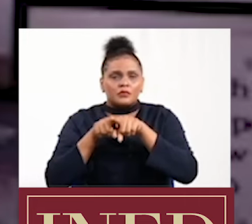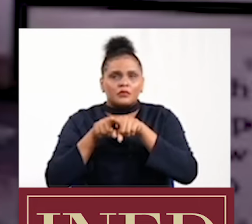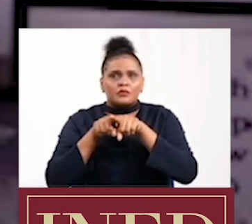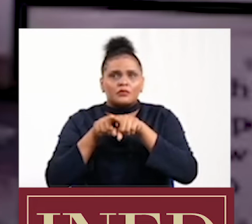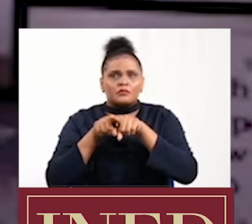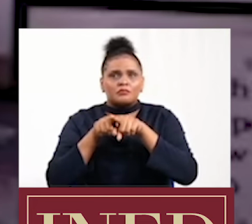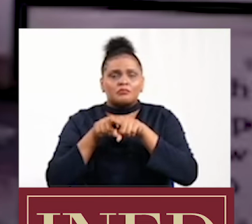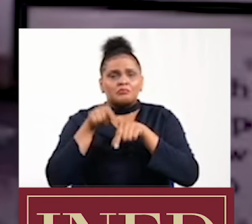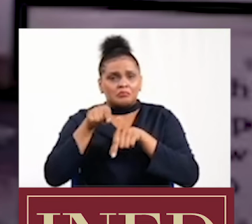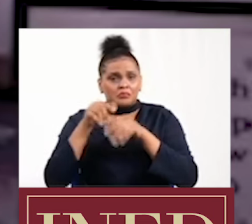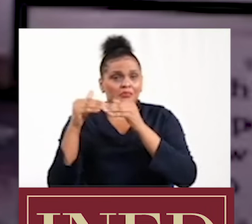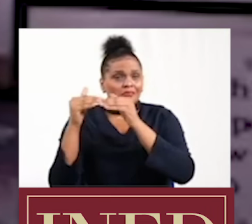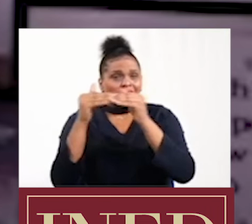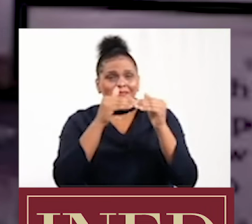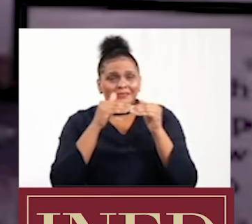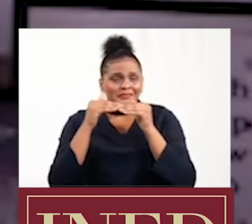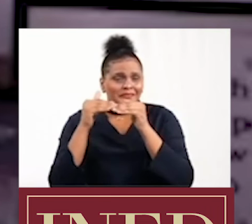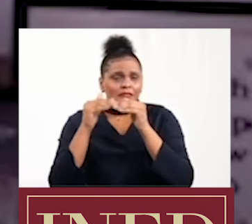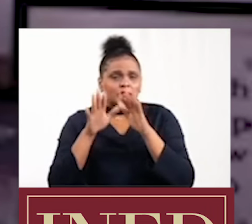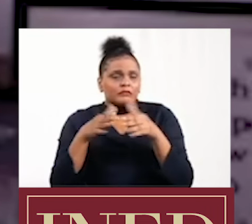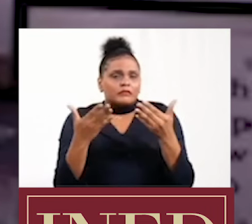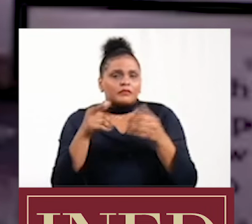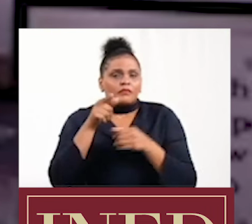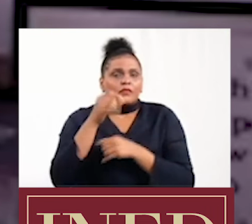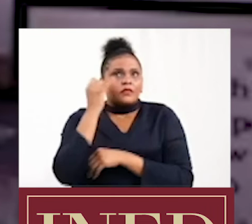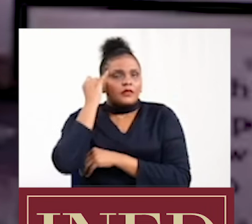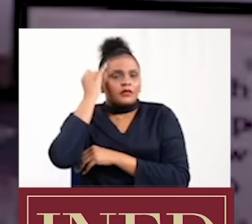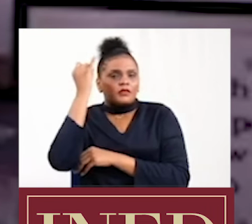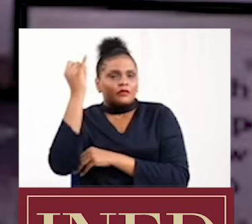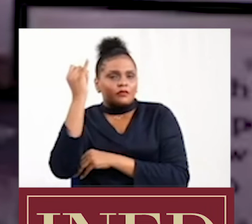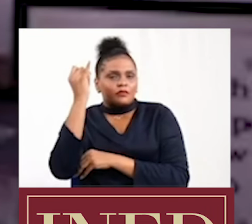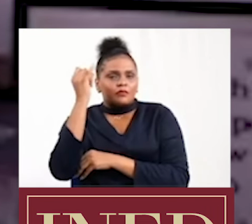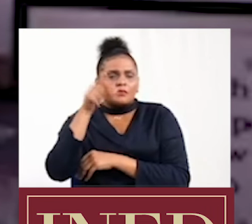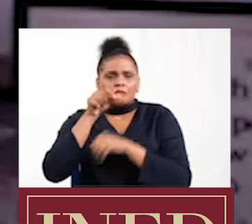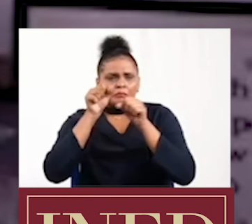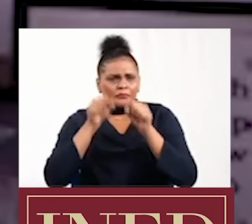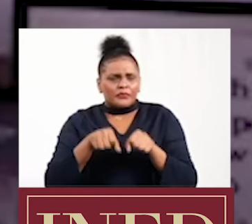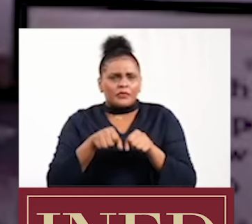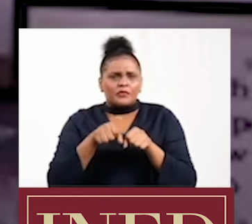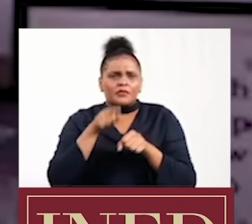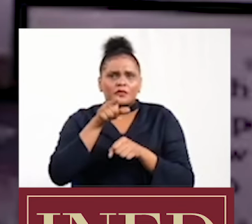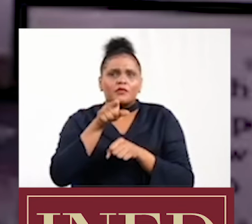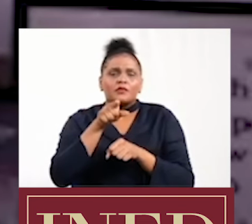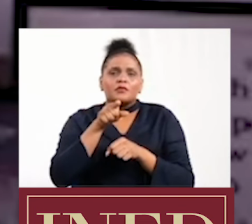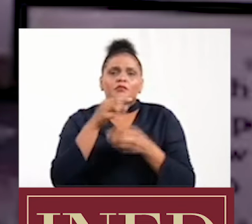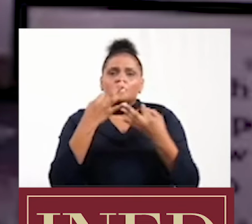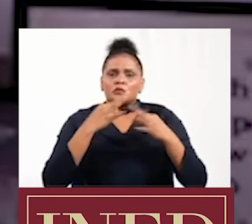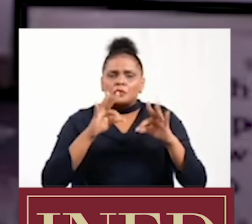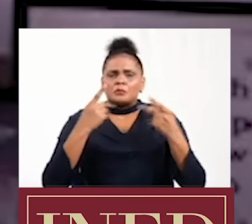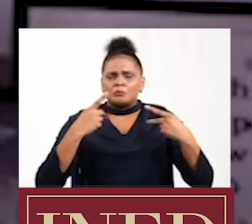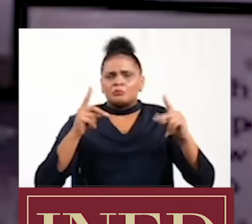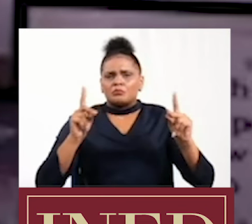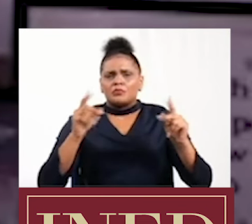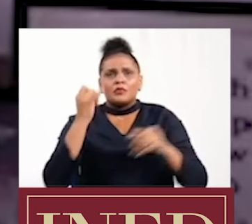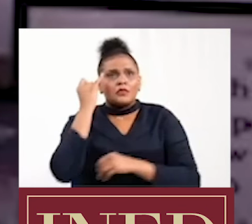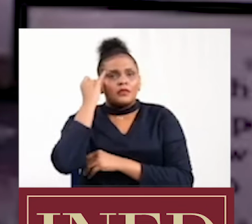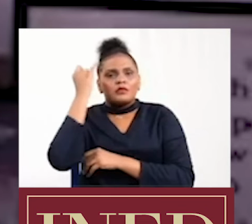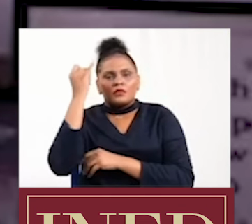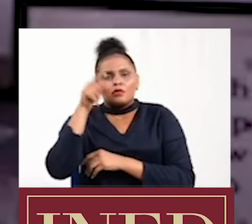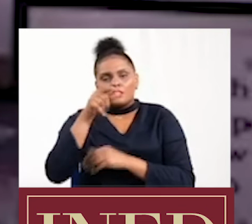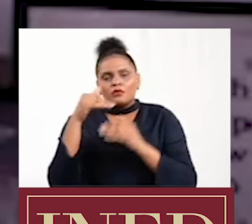la paridad en realidad es la materialización de esta idea que debe subir hacer a la democracia que es la idea